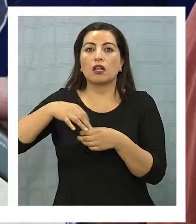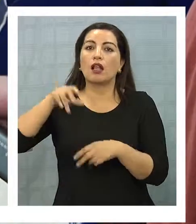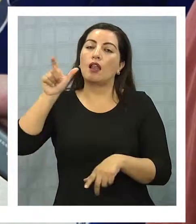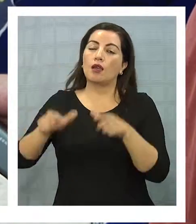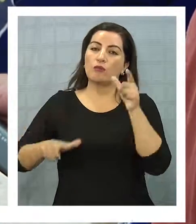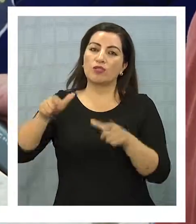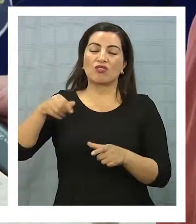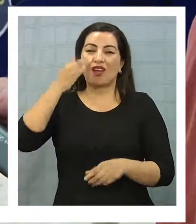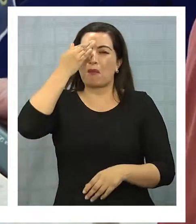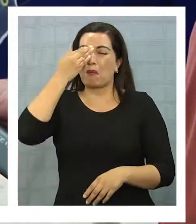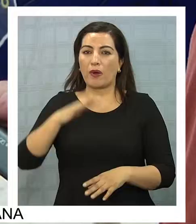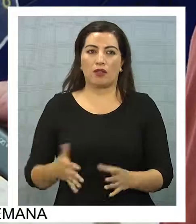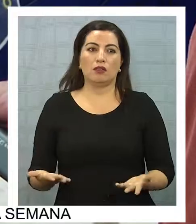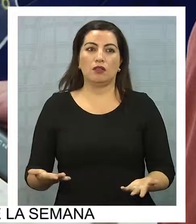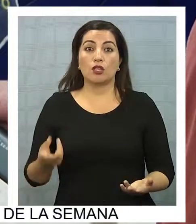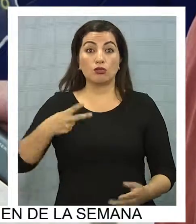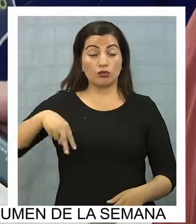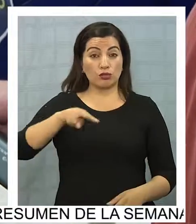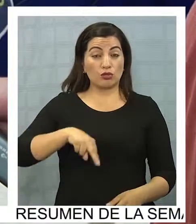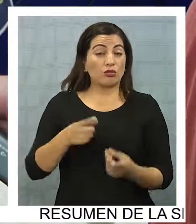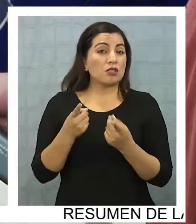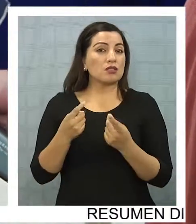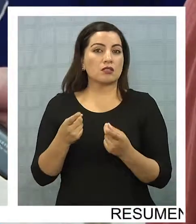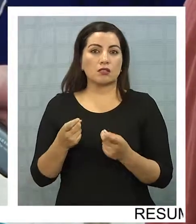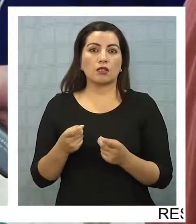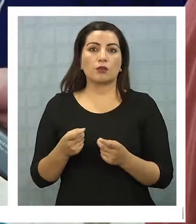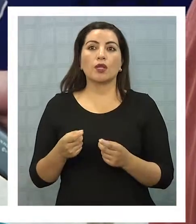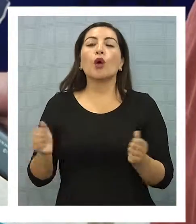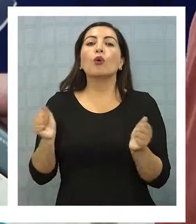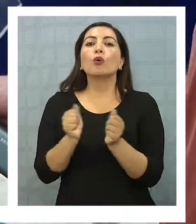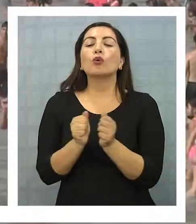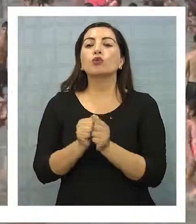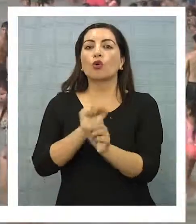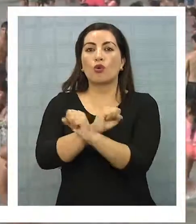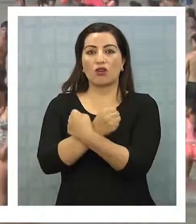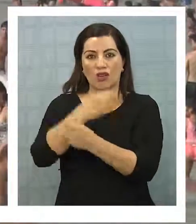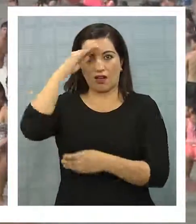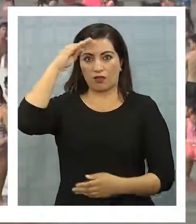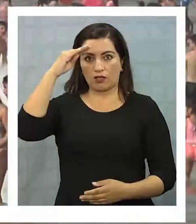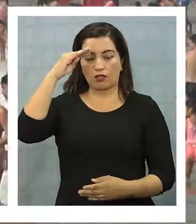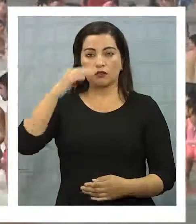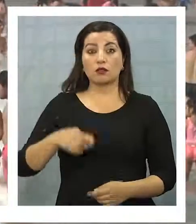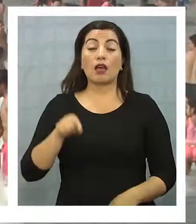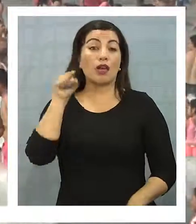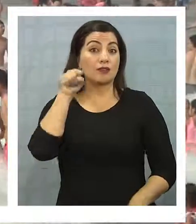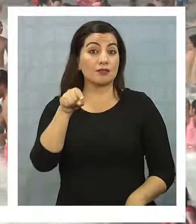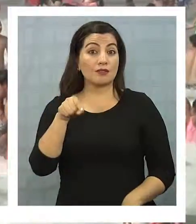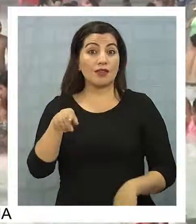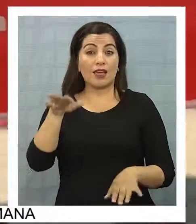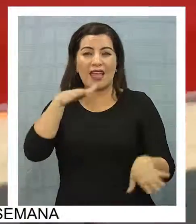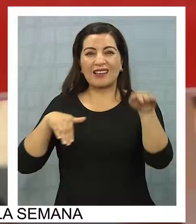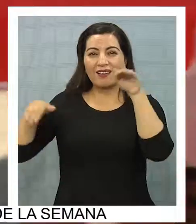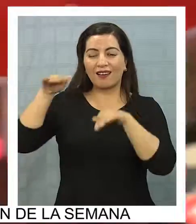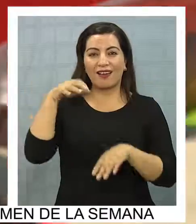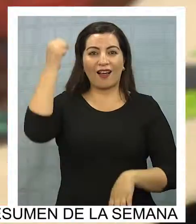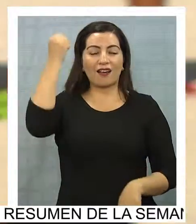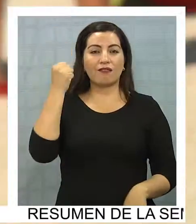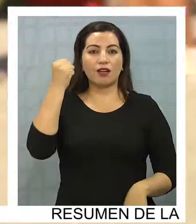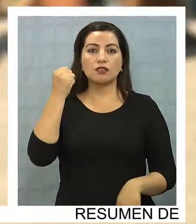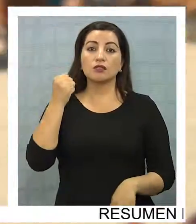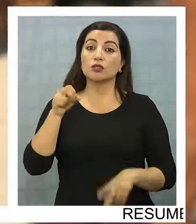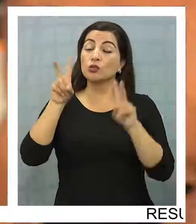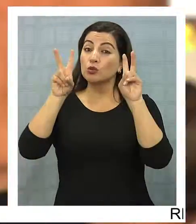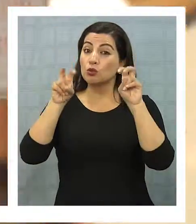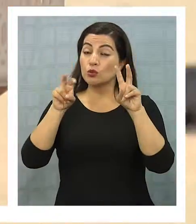Y resulta que lo que necesitamos Que los inspectores anden con carabineros o con los marinos Así, Cabancha y sus opciones para comer